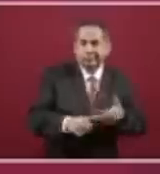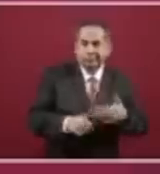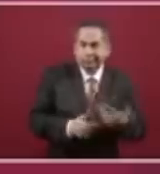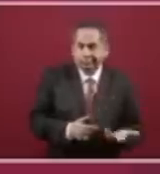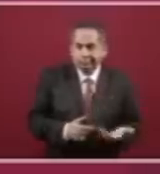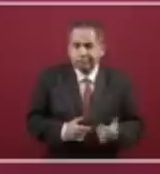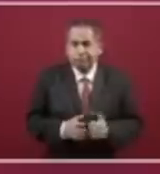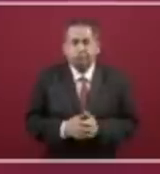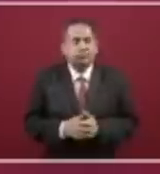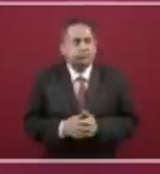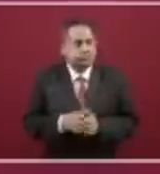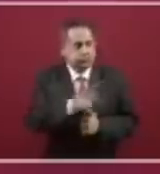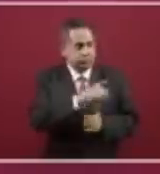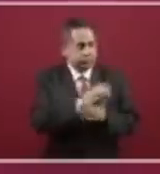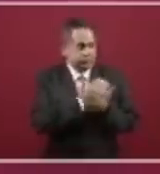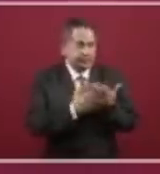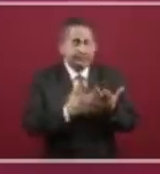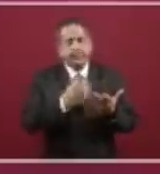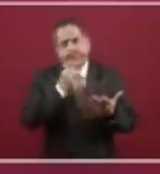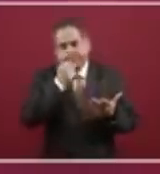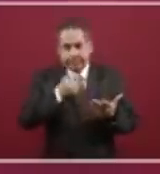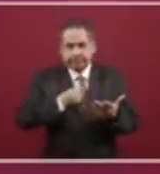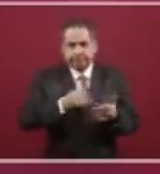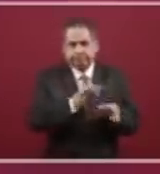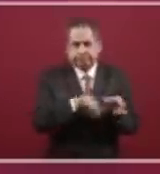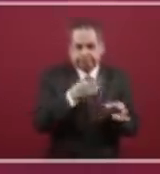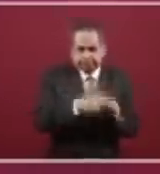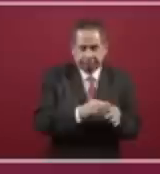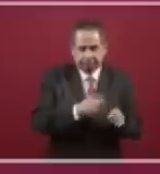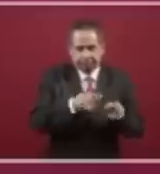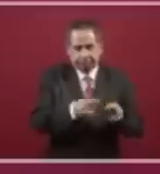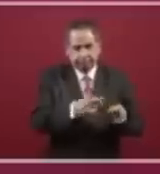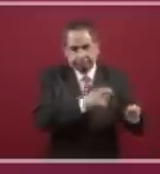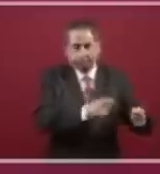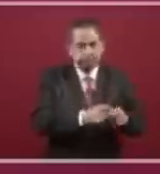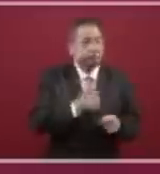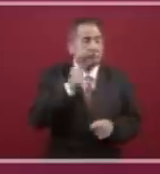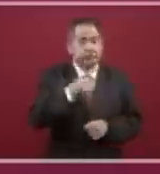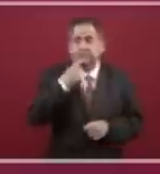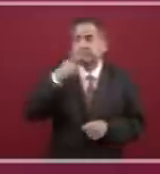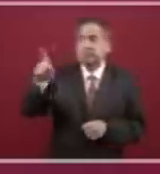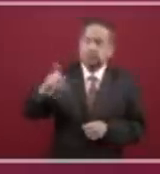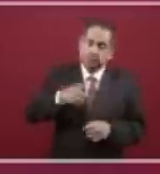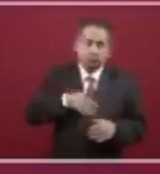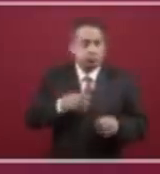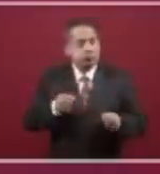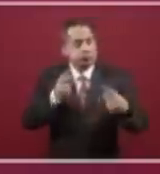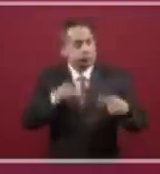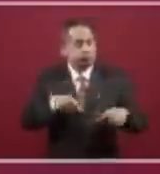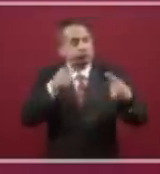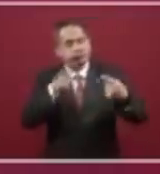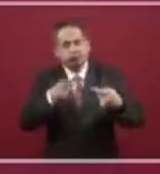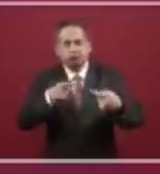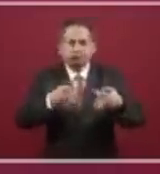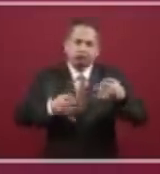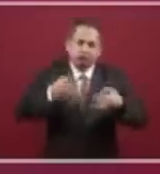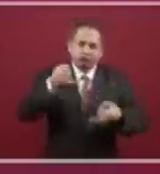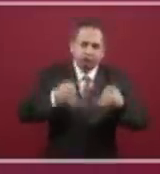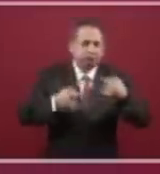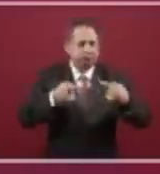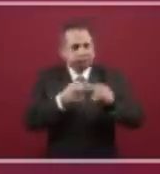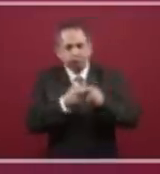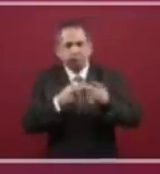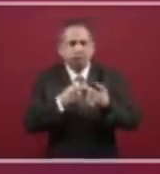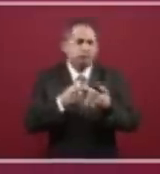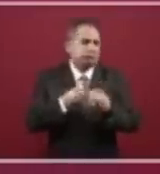cumplir los compromisos ya establecidos atender las demandas y las controversias de tipo contractual financiero